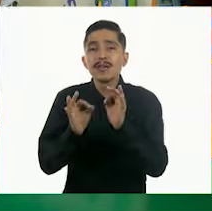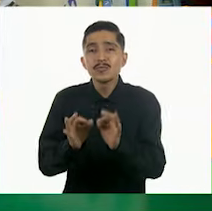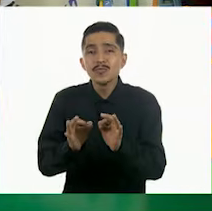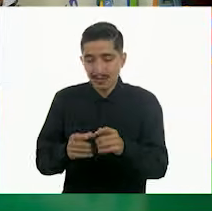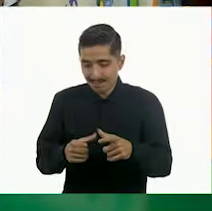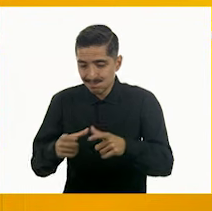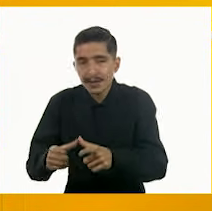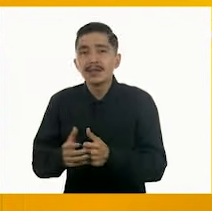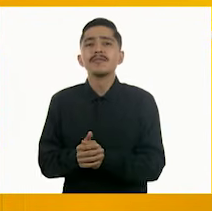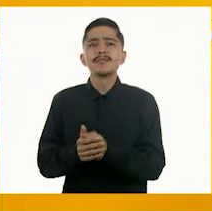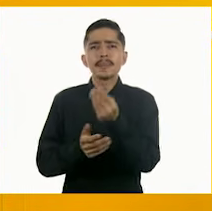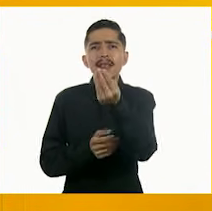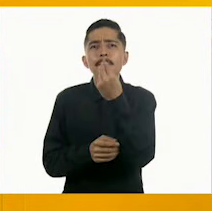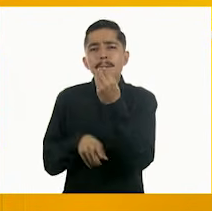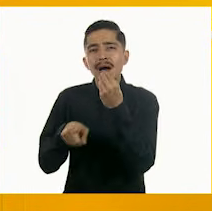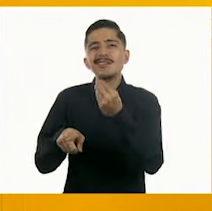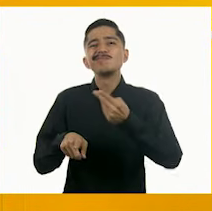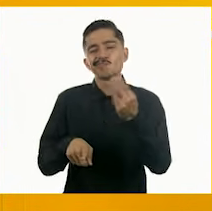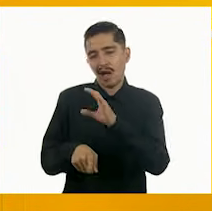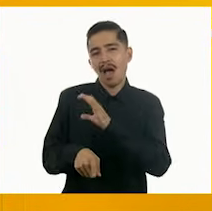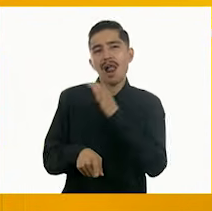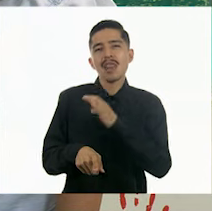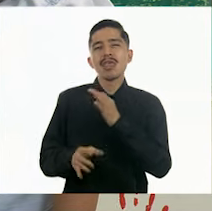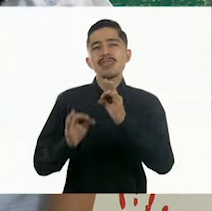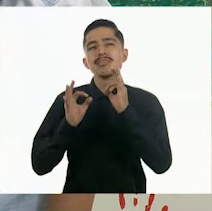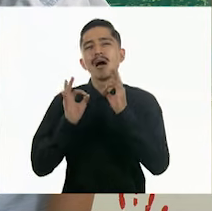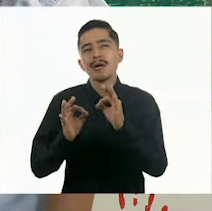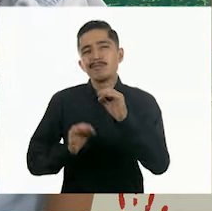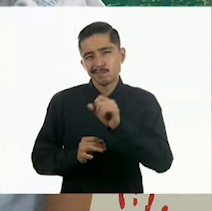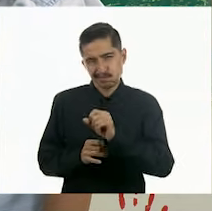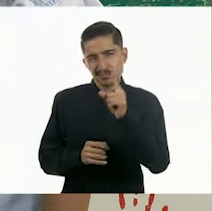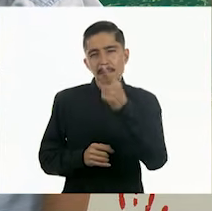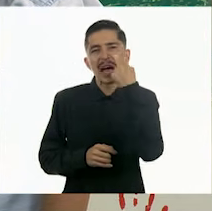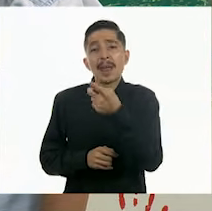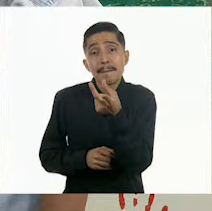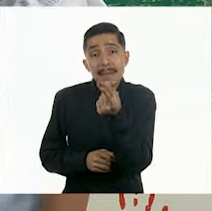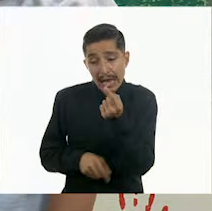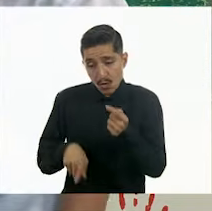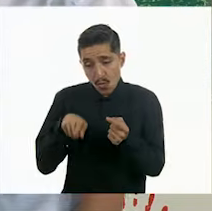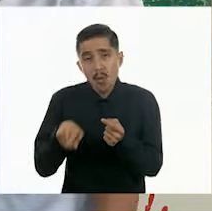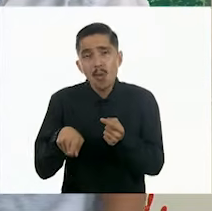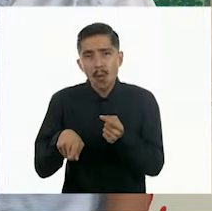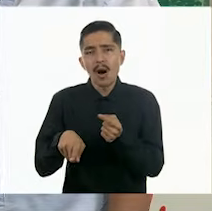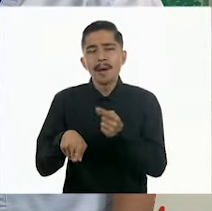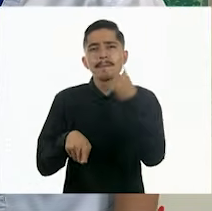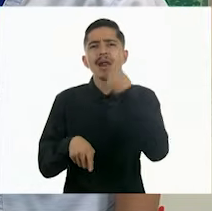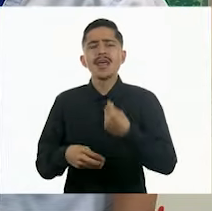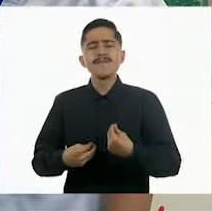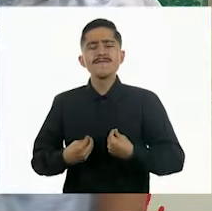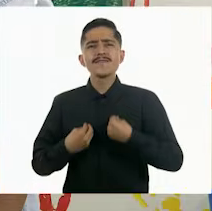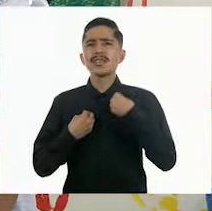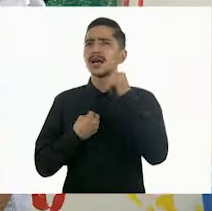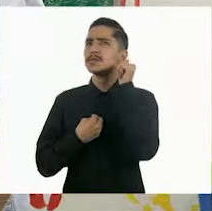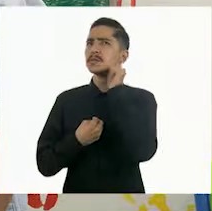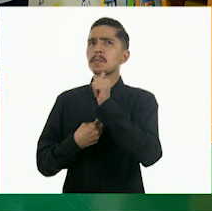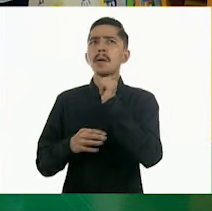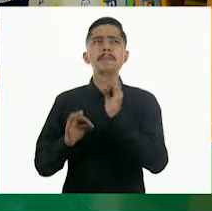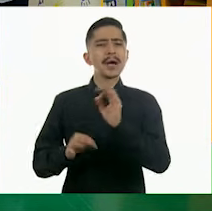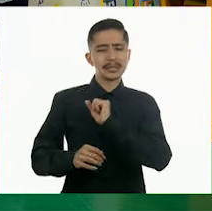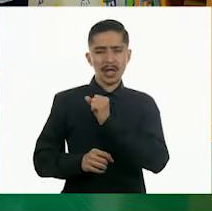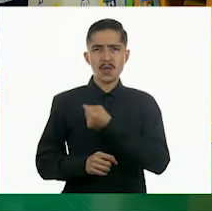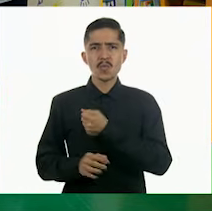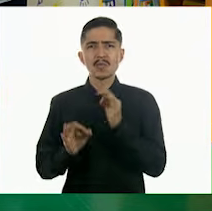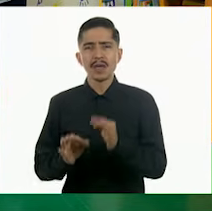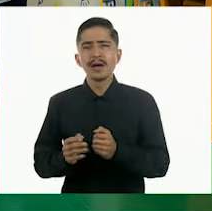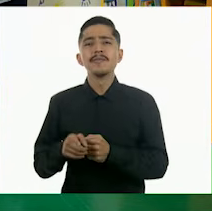Su alimento debe de ser de calidad para que nuestro perro tenga una larga vida saludable. Entonces,